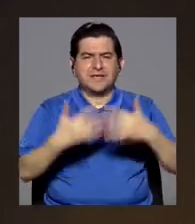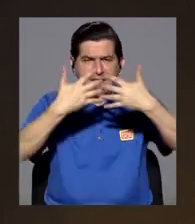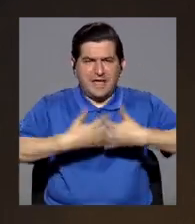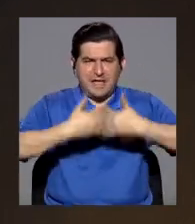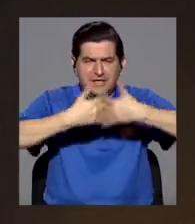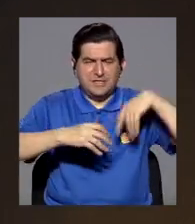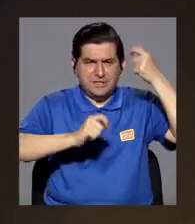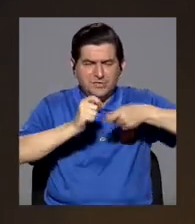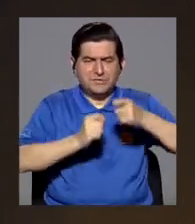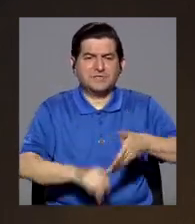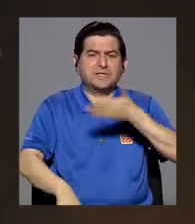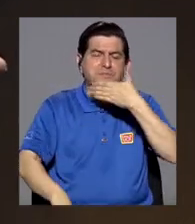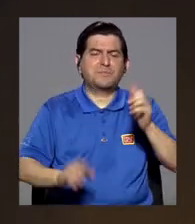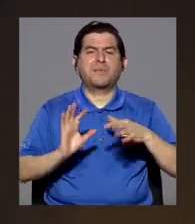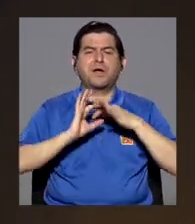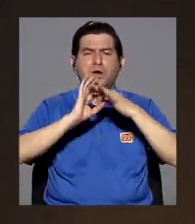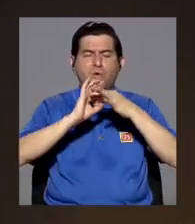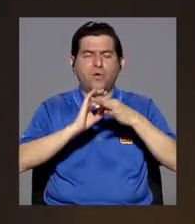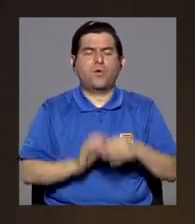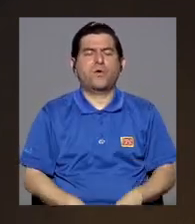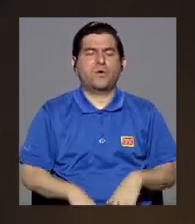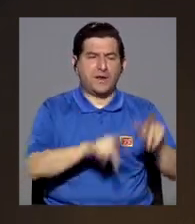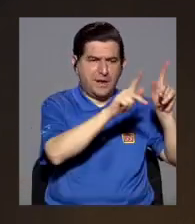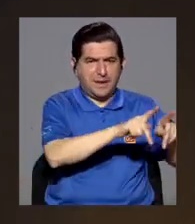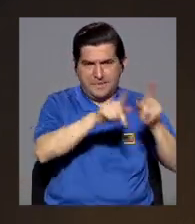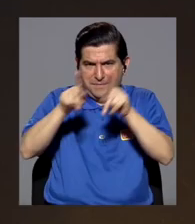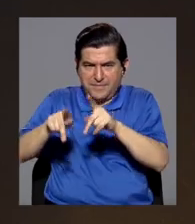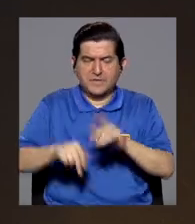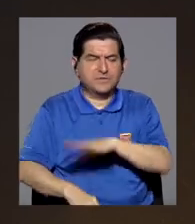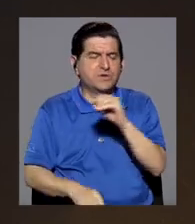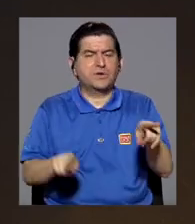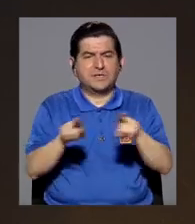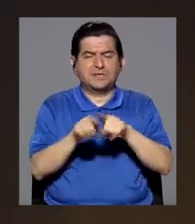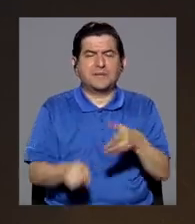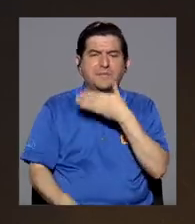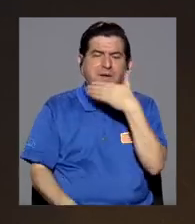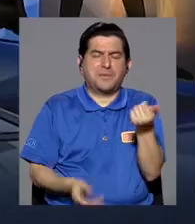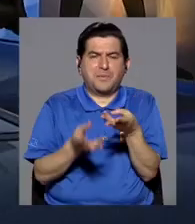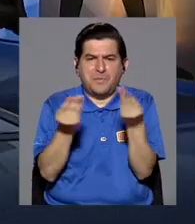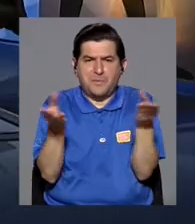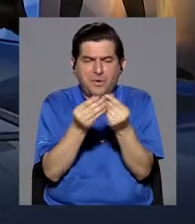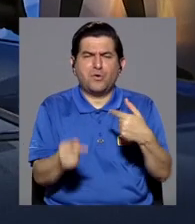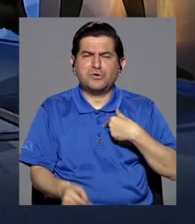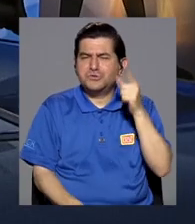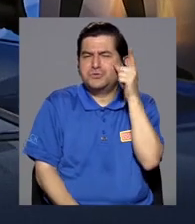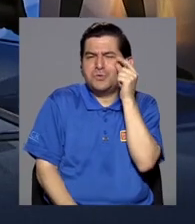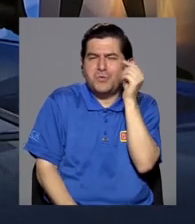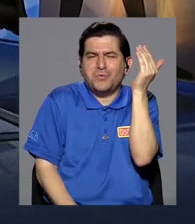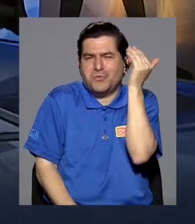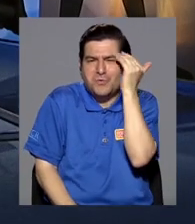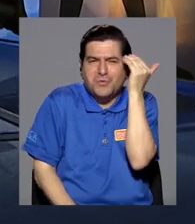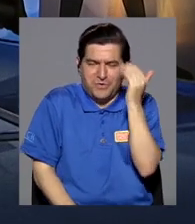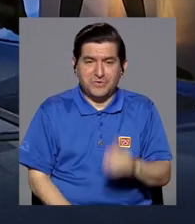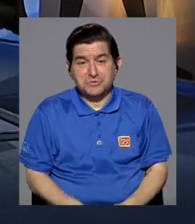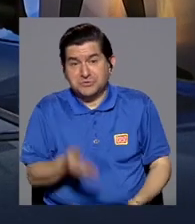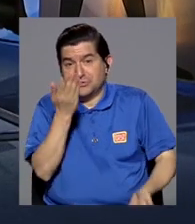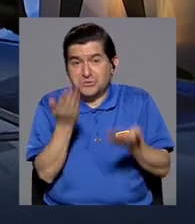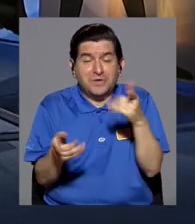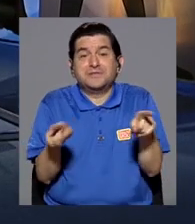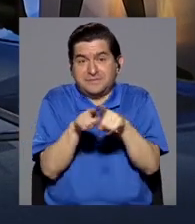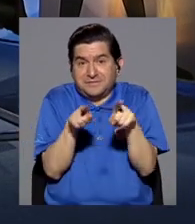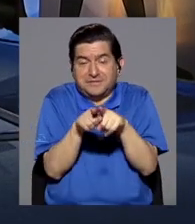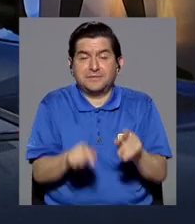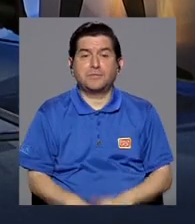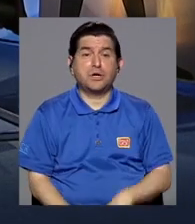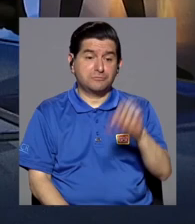específico para mejorar las relaciones entre pares o para mejorar la productividad me da mucha curiosidad suelo si no ha llegado hasta